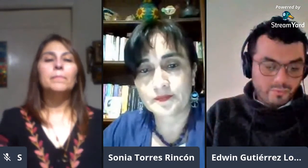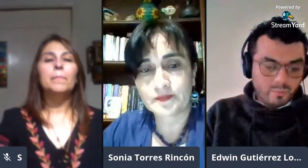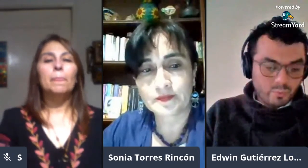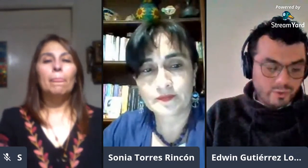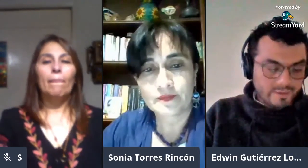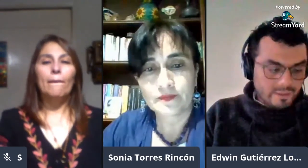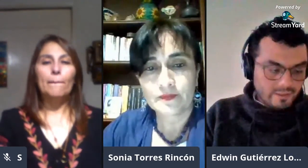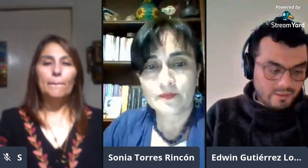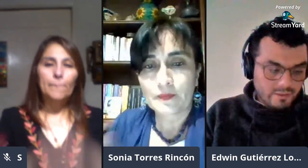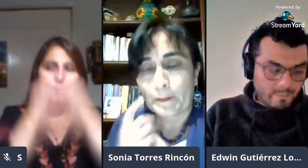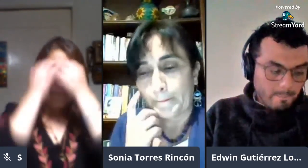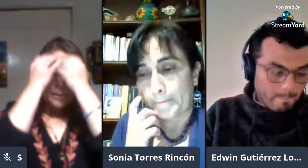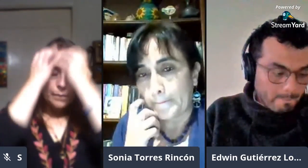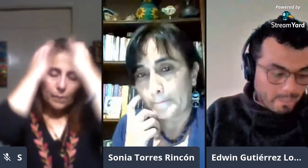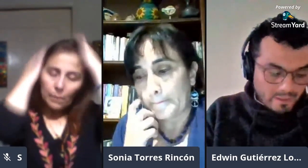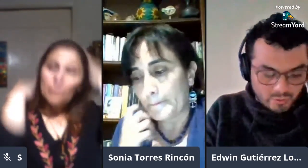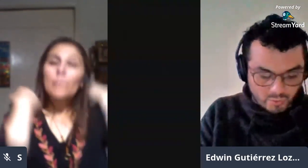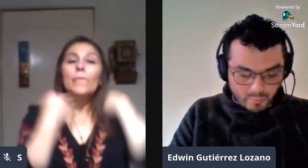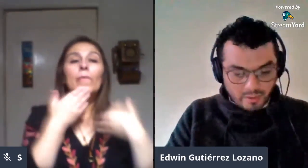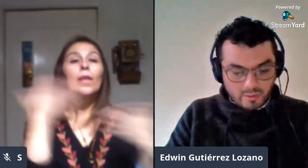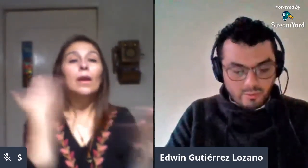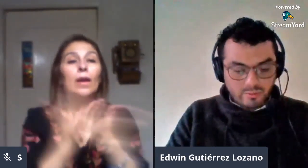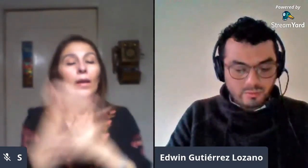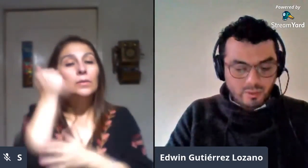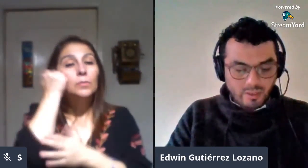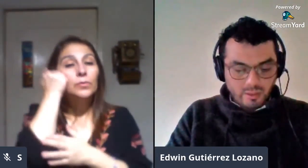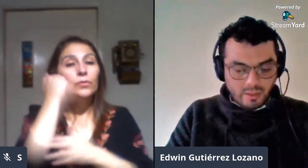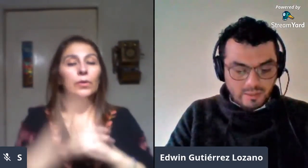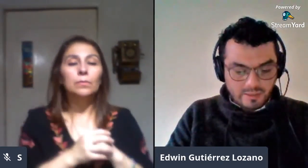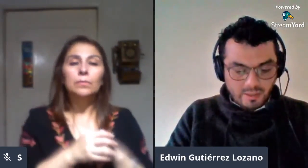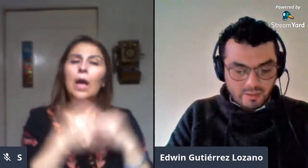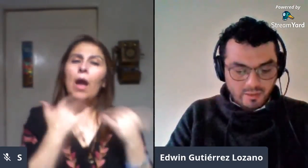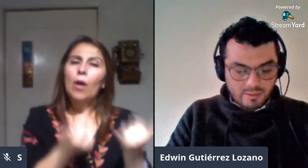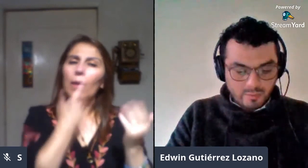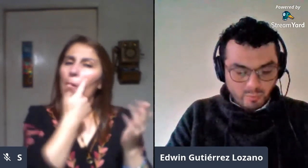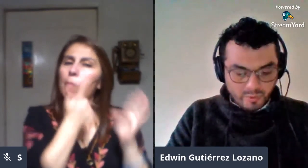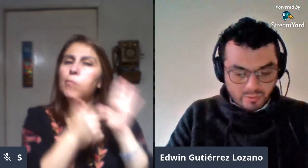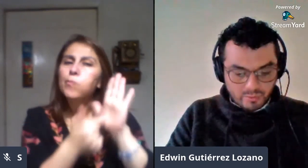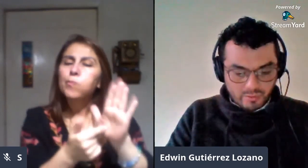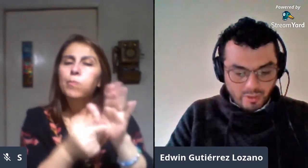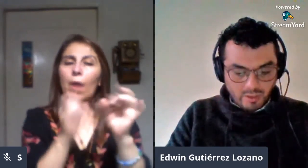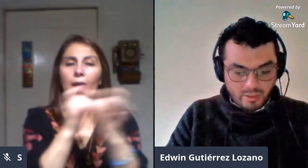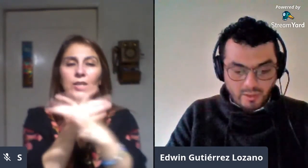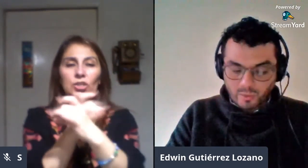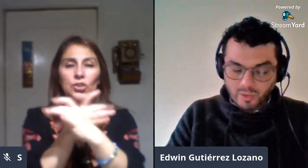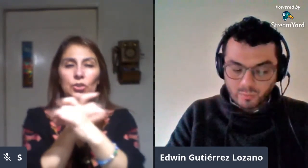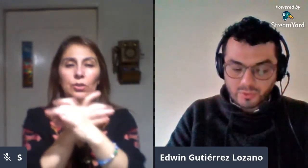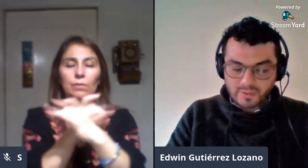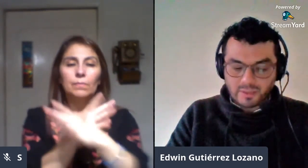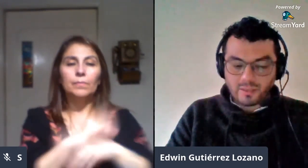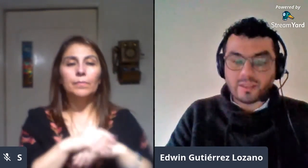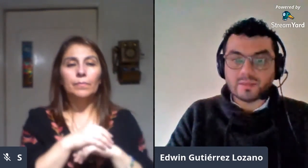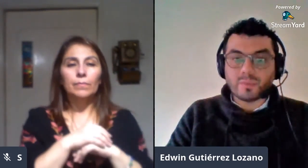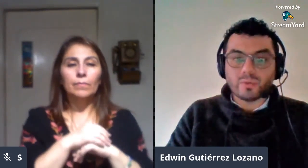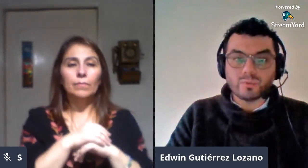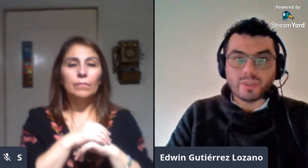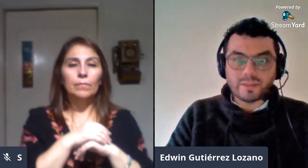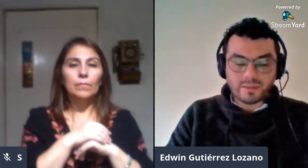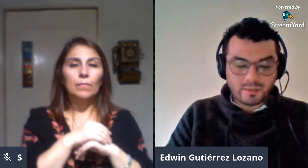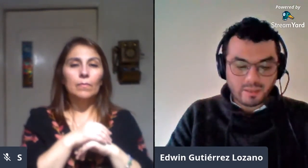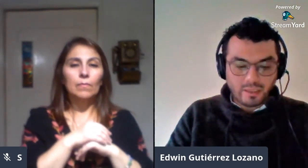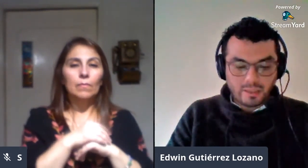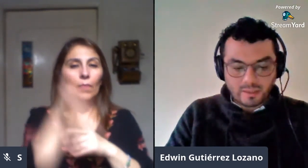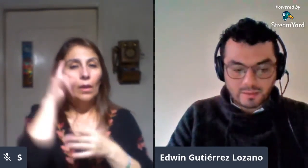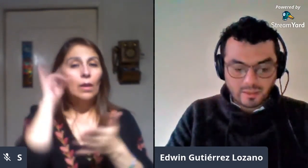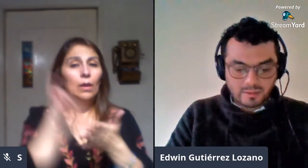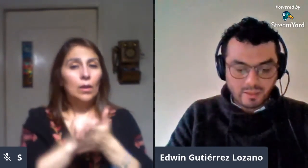Listo, profe, muchas gracias. Estoy viendo el chat en este momento y creo que a muchas de las preguntas